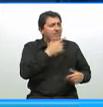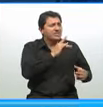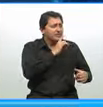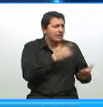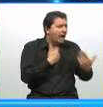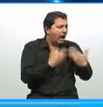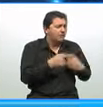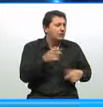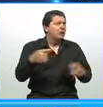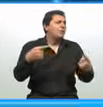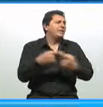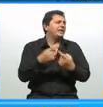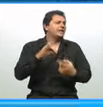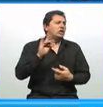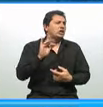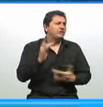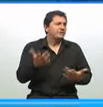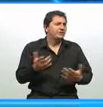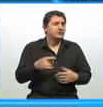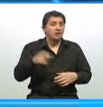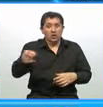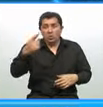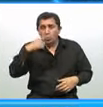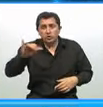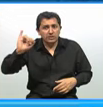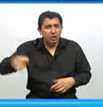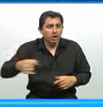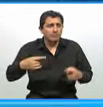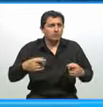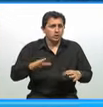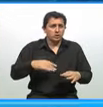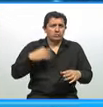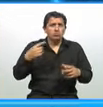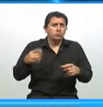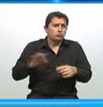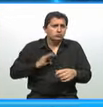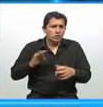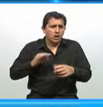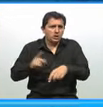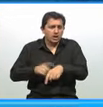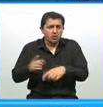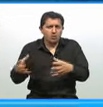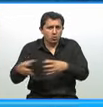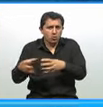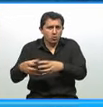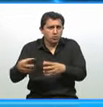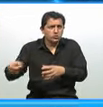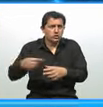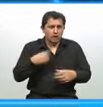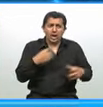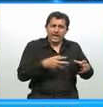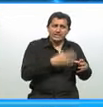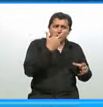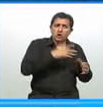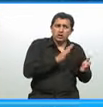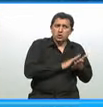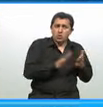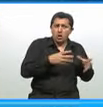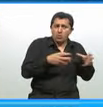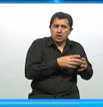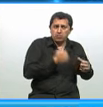decía que era un partido difícil, no solamente porque era el último campeón, sino porque además hace mucho tiempo que juegan juntos y si bien nosotros tenemos un equipo importante en cuanto a nombres, por